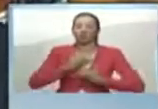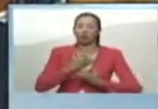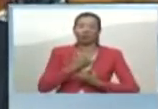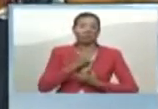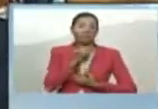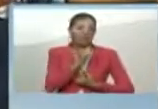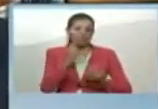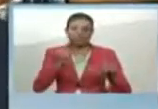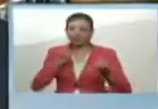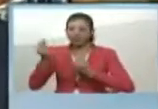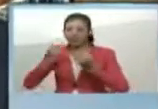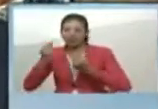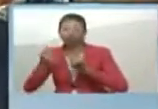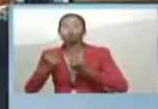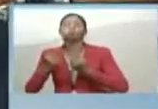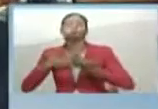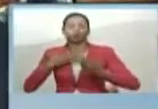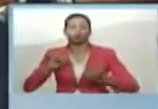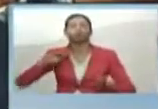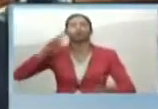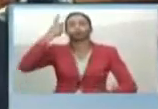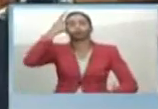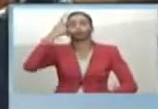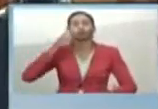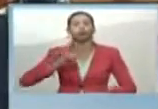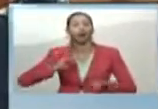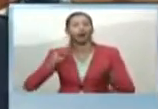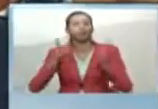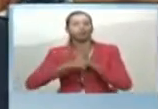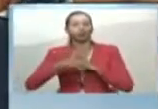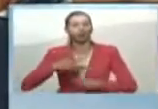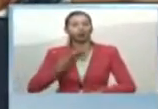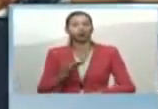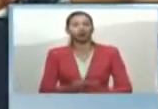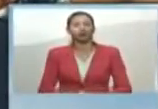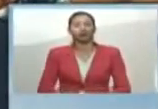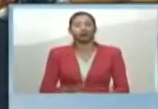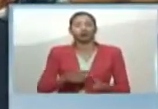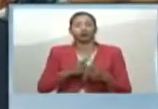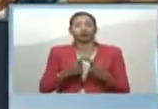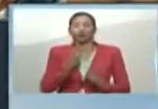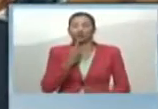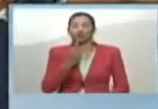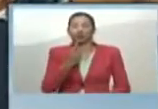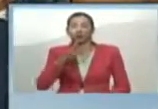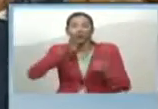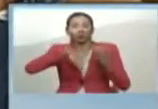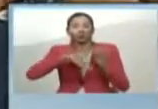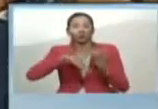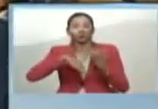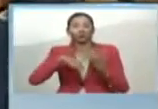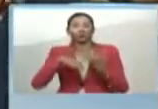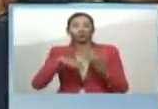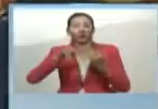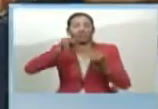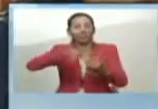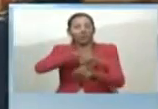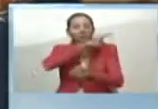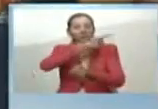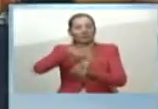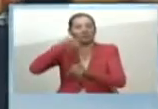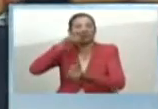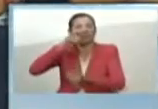constructiva. La autocrítica para corregir. Y yo diría entonces finalmente que en medio de toda esa poesía que hace el